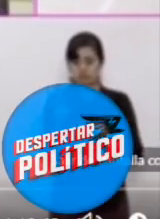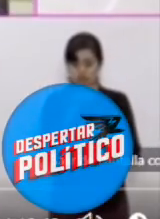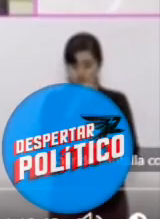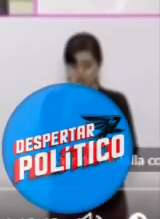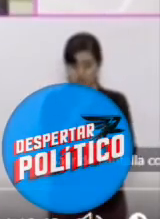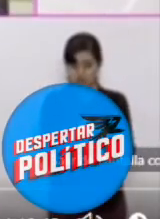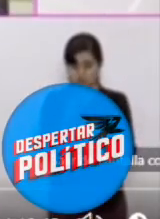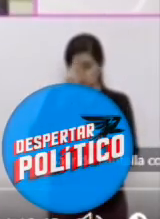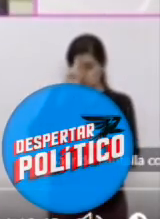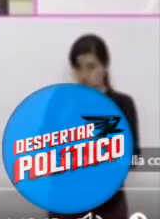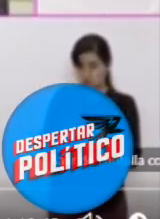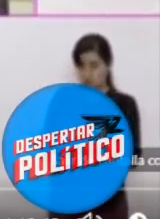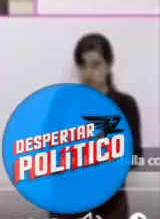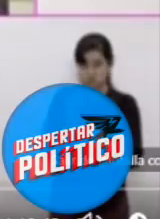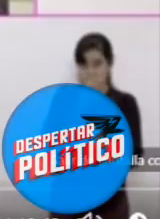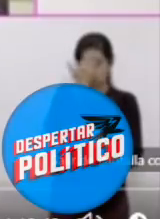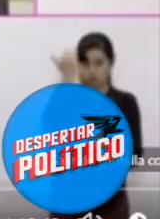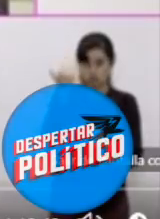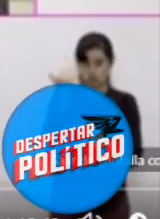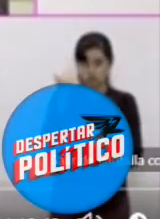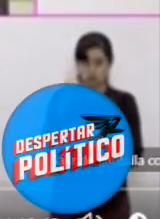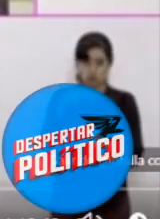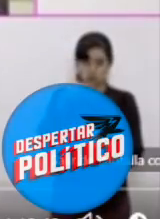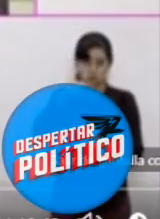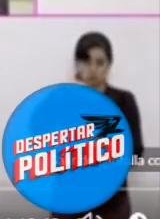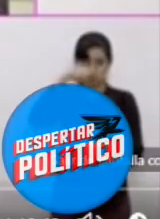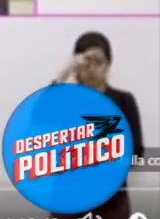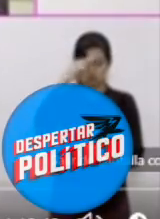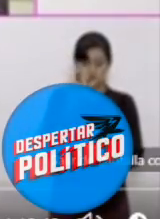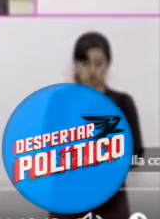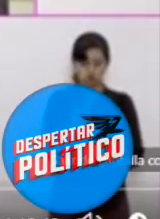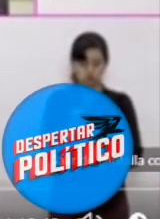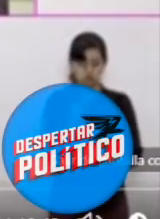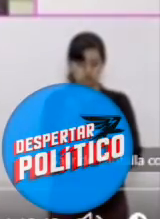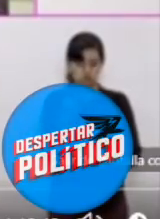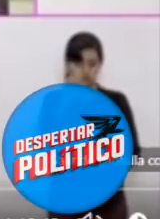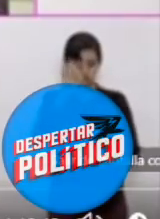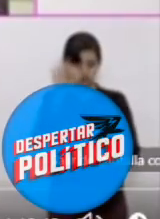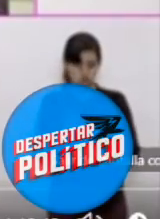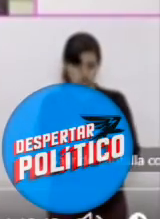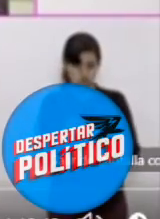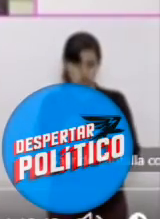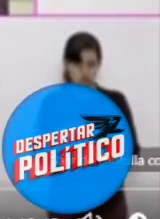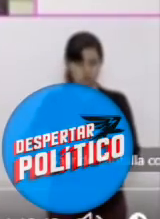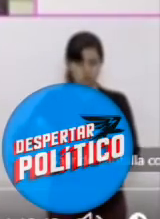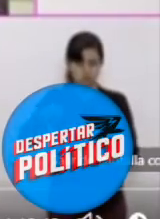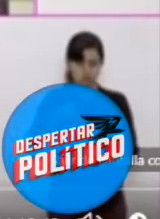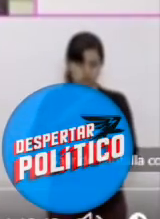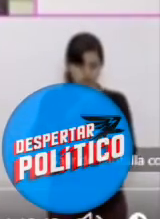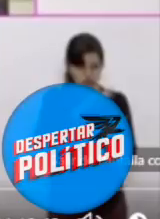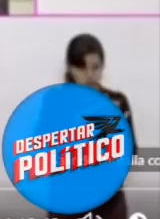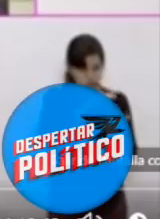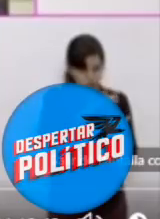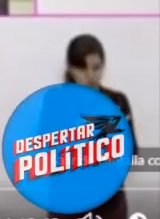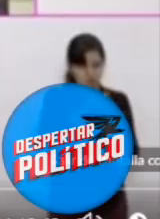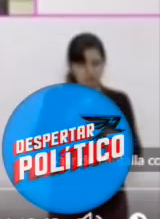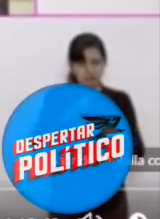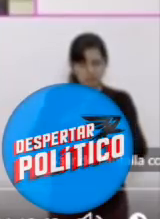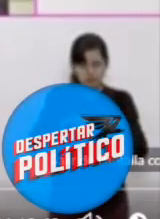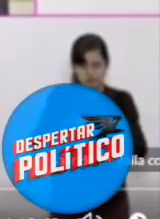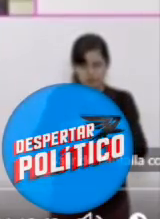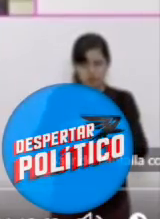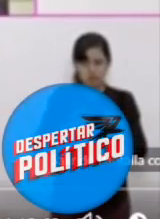ilícitos simplemente ignoramos que el 8.2 por ciento de los aportantes no sabemos si todos